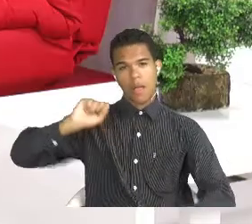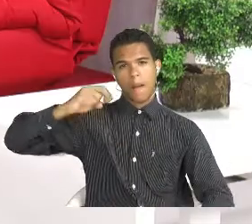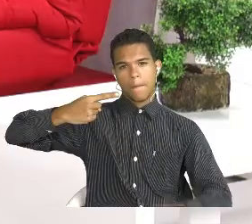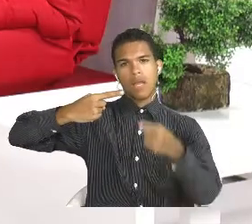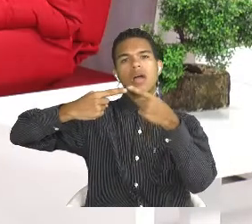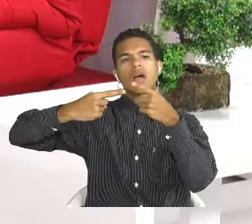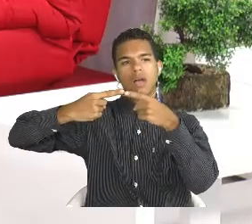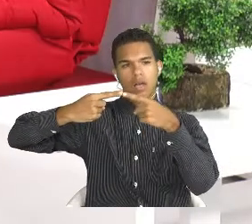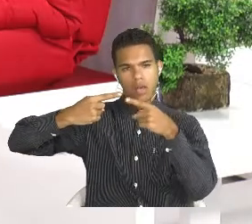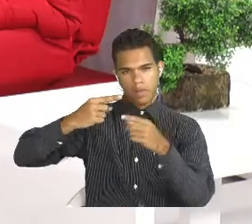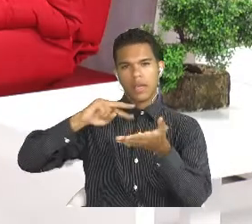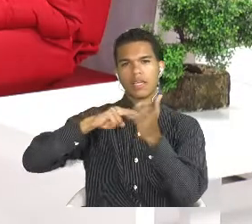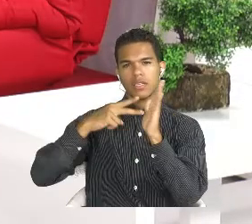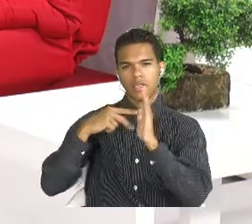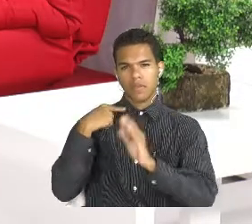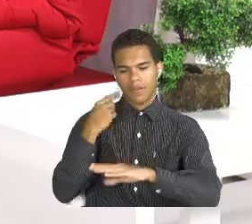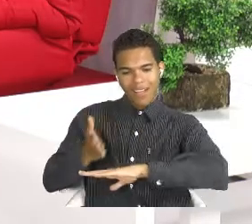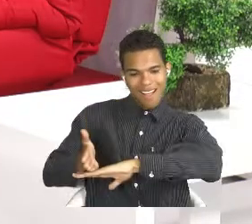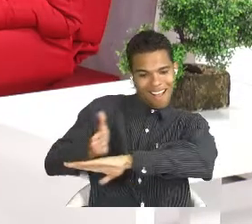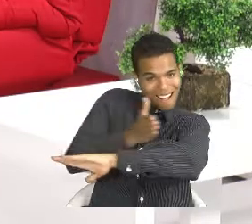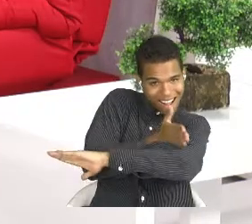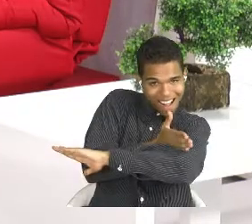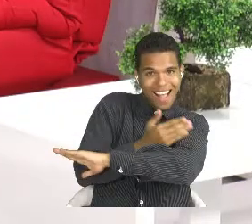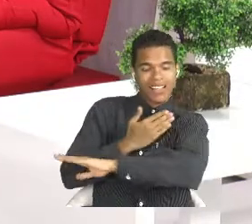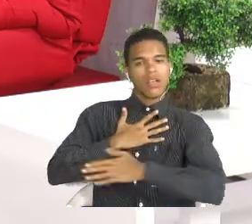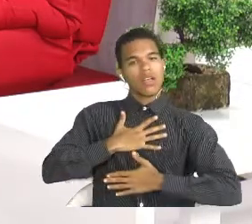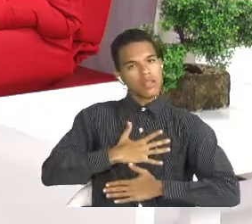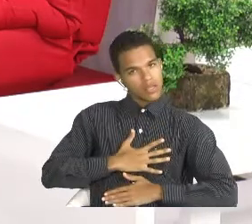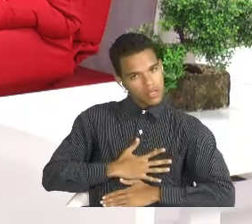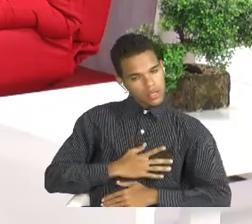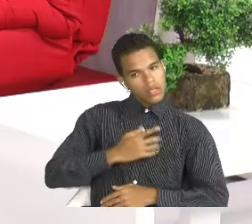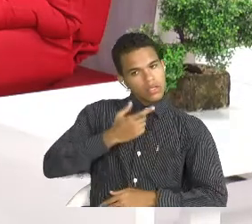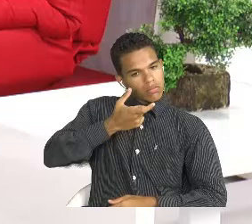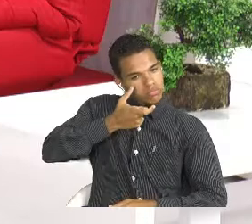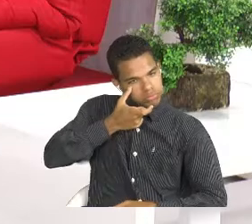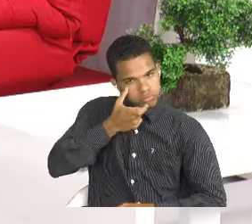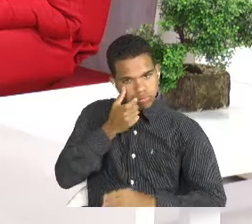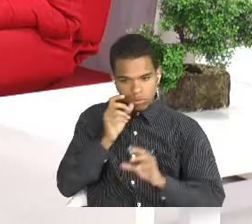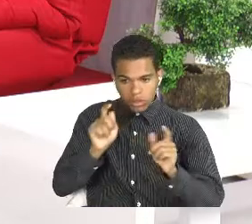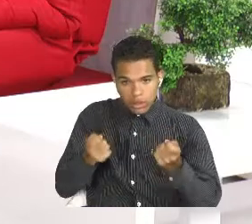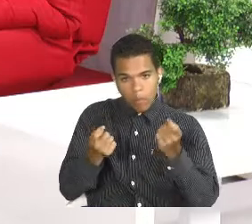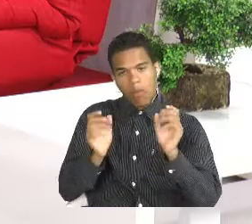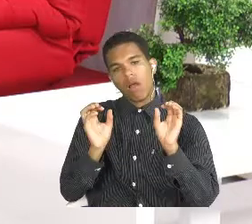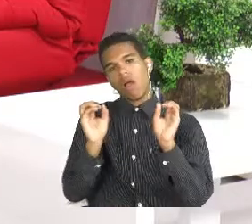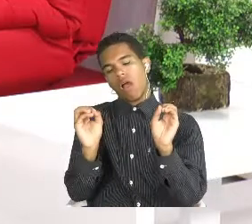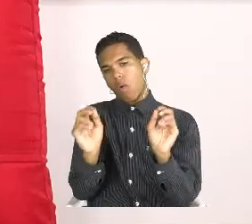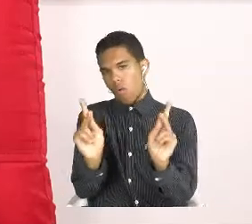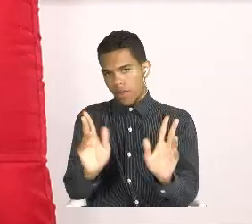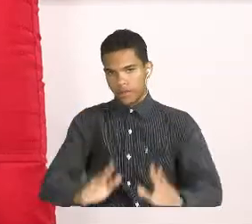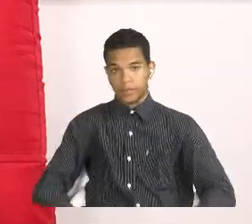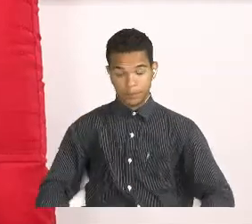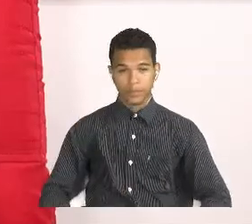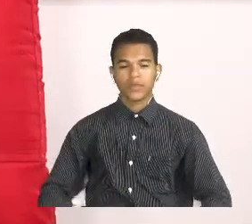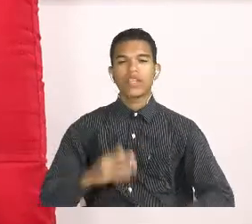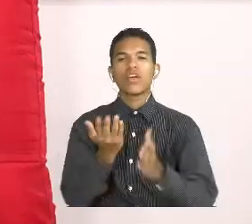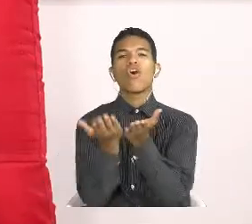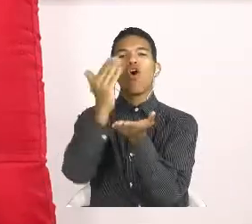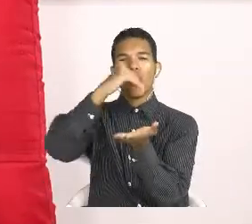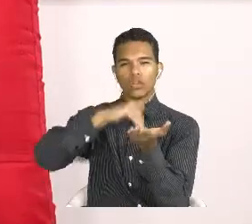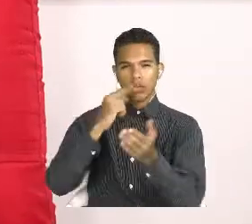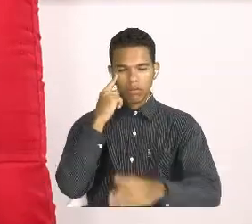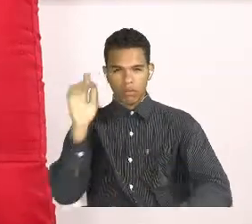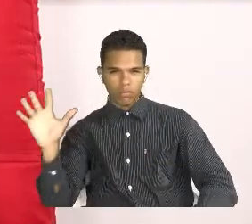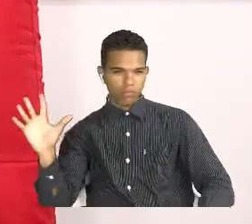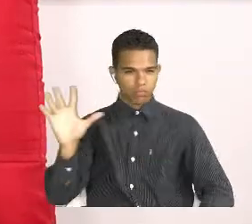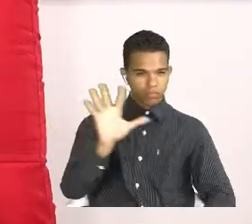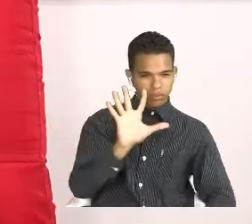pues es más de diagnóstico oportuno para un manejo apropiado y un control de ellos. Vale, vamos a ver nuevamente la nota tema del día sobre el glaucoma